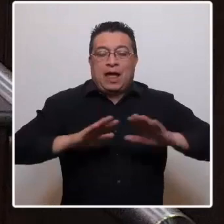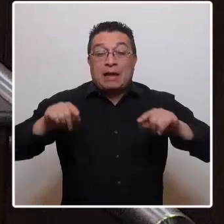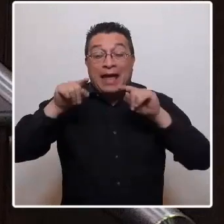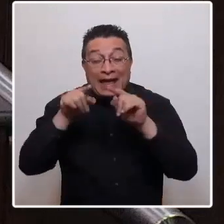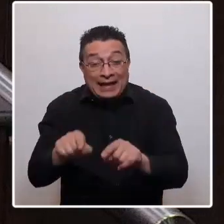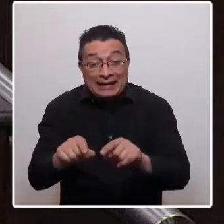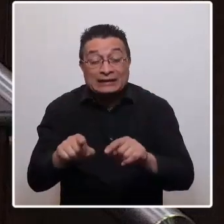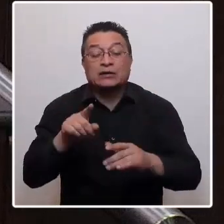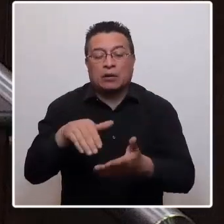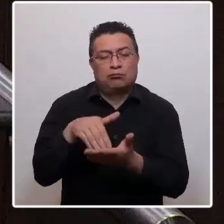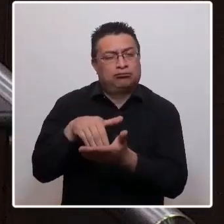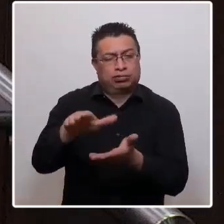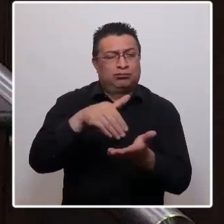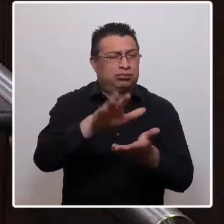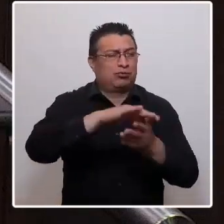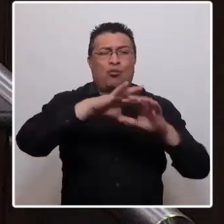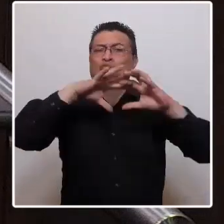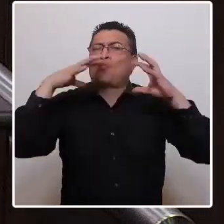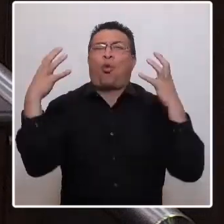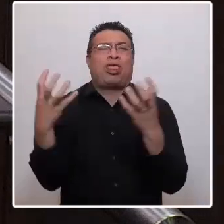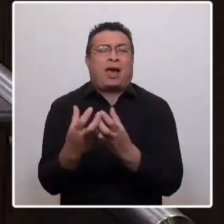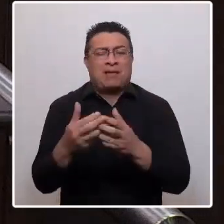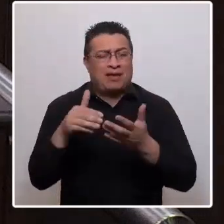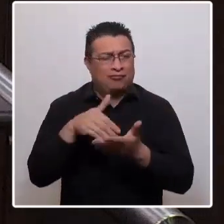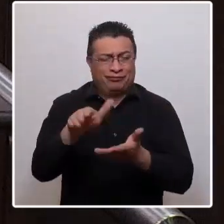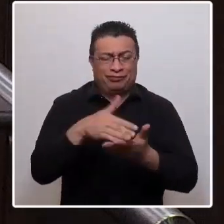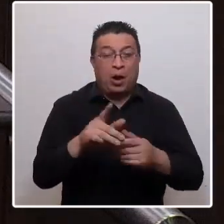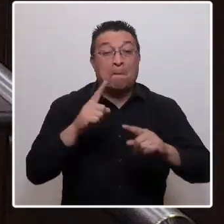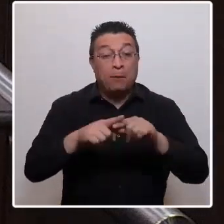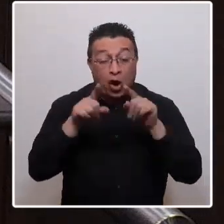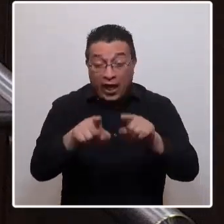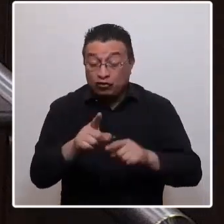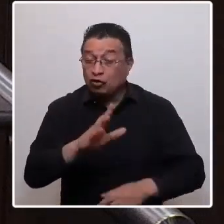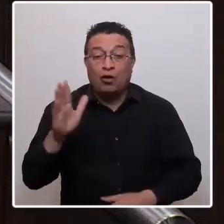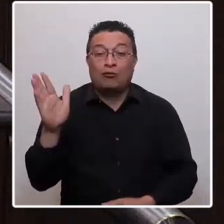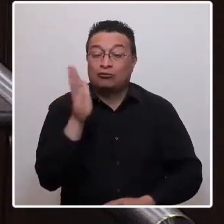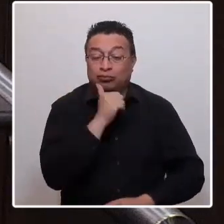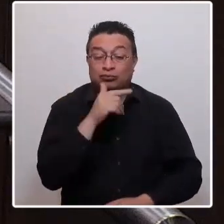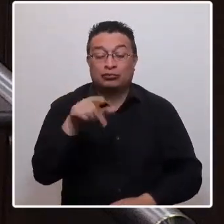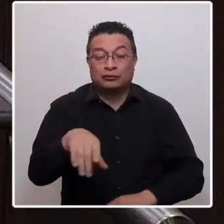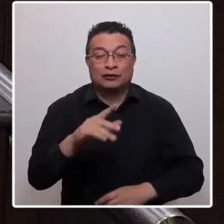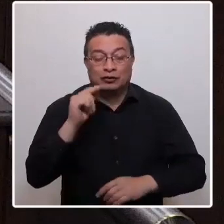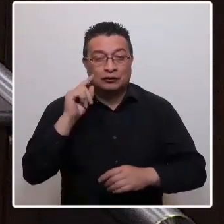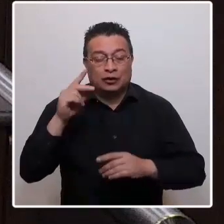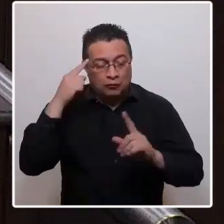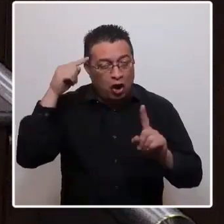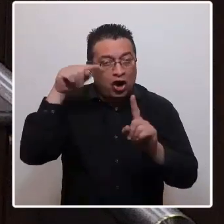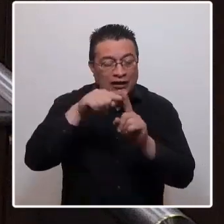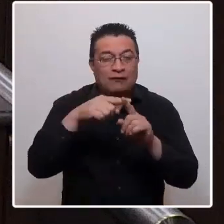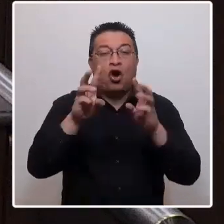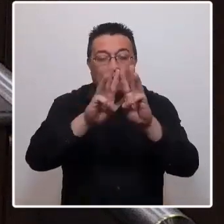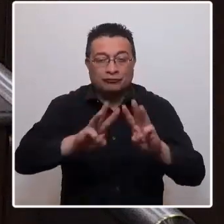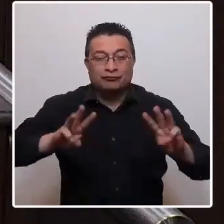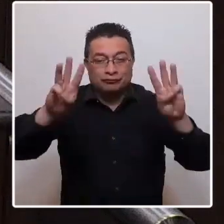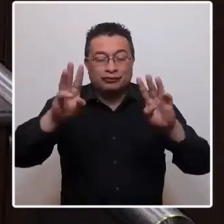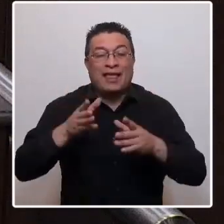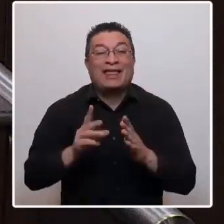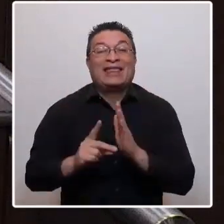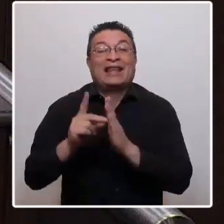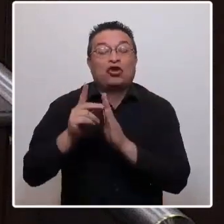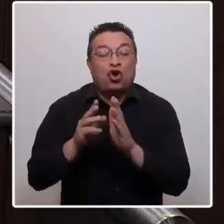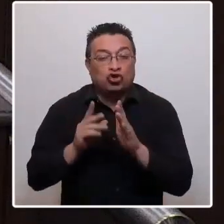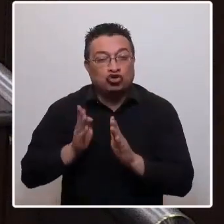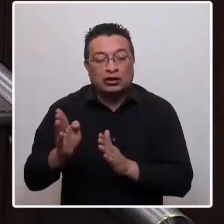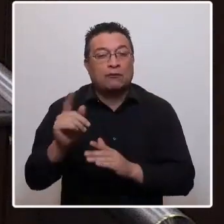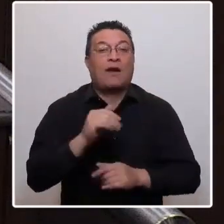sido rechazado mundialmente. Por eso no está en los Objetivos de Desarrollo Sostenible de Naciones Unidas y por eso no lo promueve